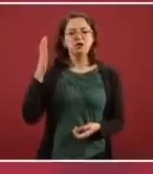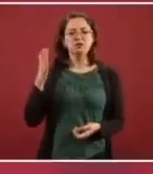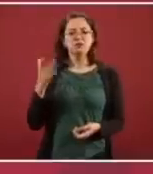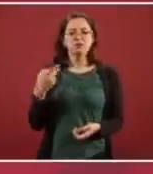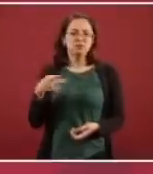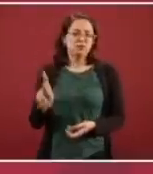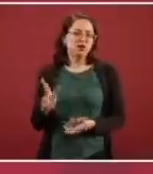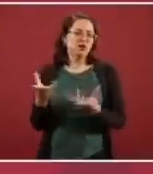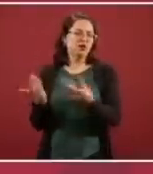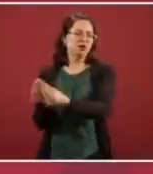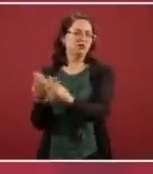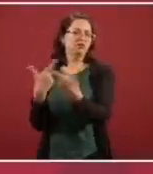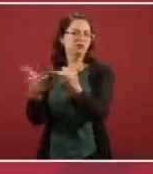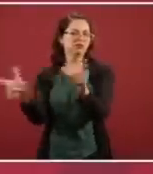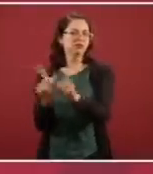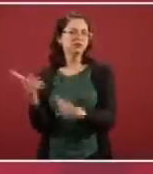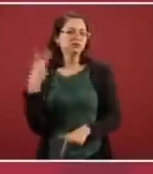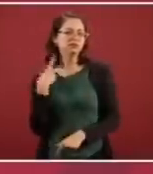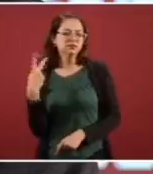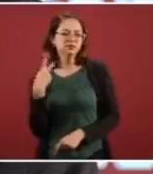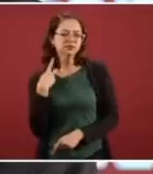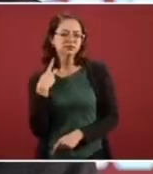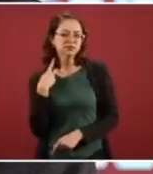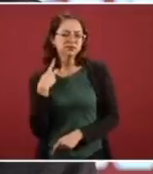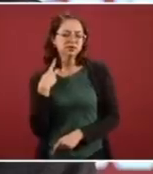de un partido,